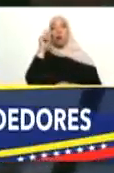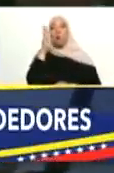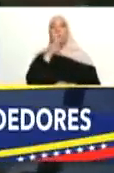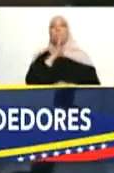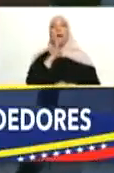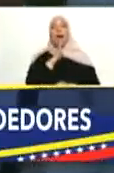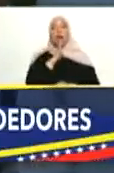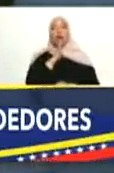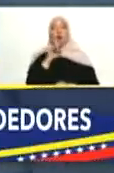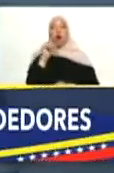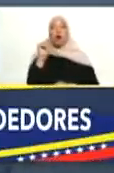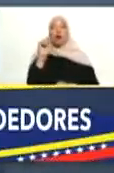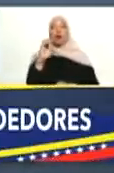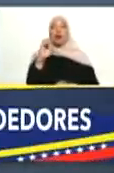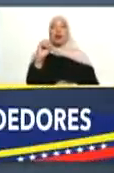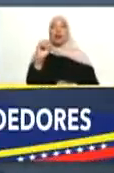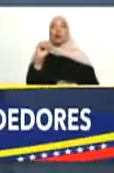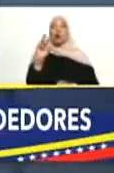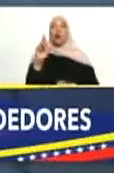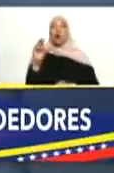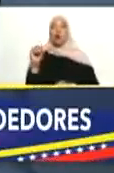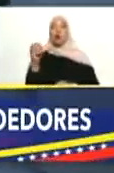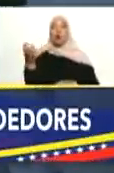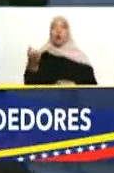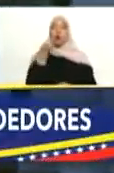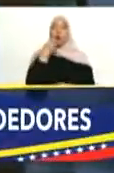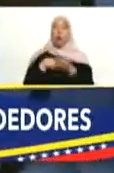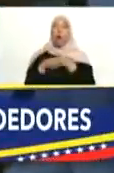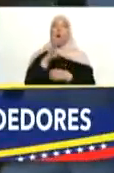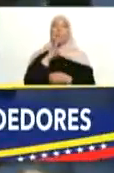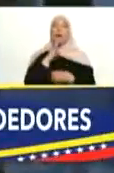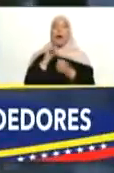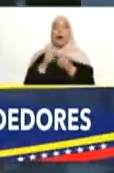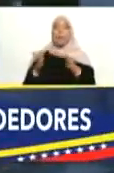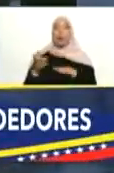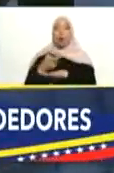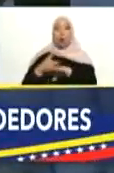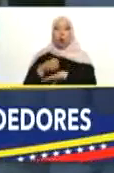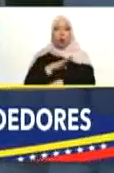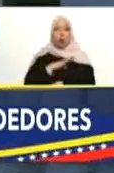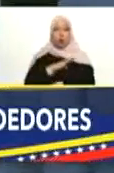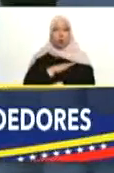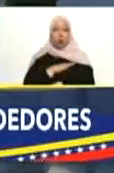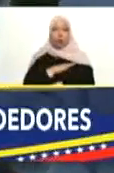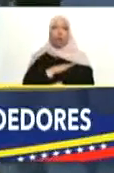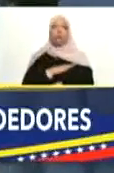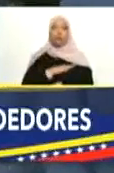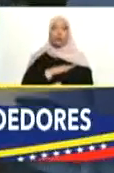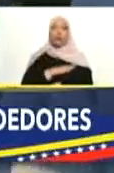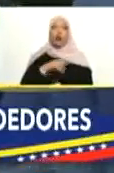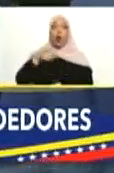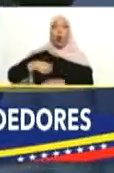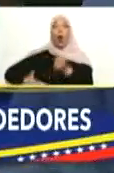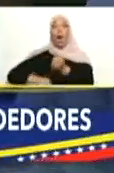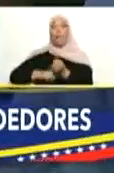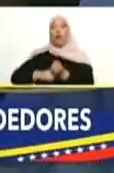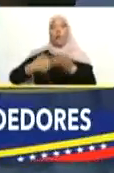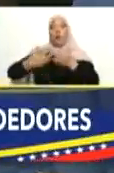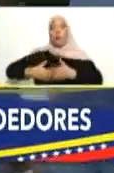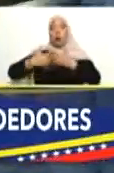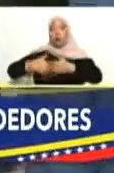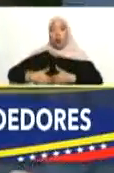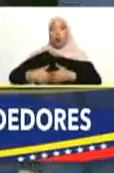como parte de la banca, pública, apoyando y fortaleciendo las 4F del emprendimiento. Hoy, instituciones